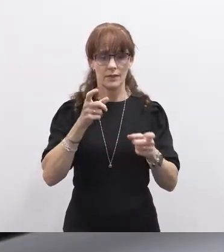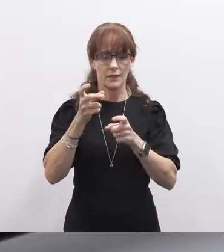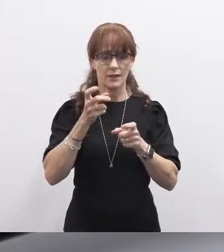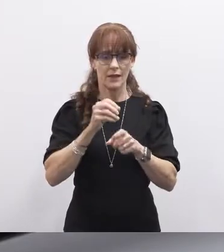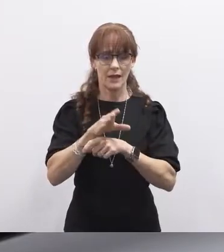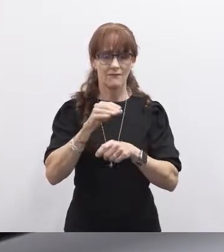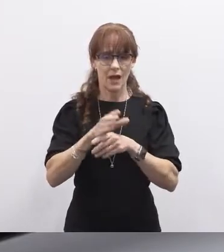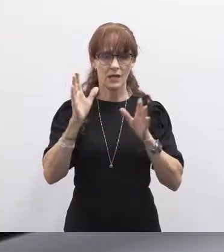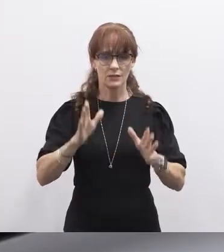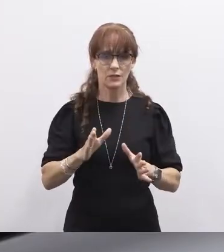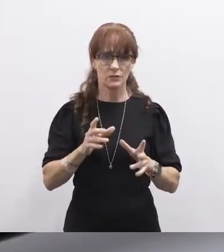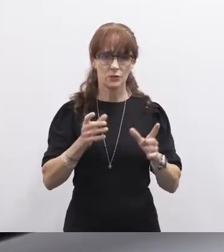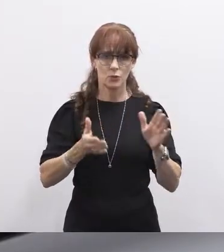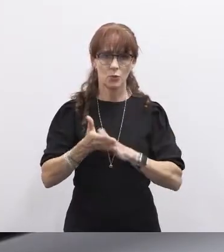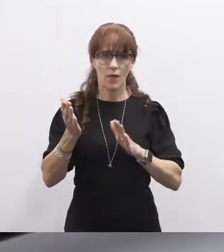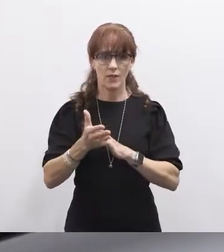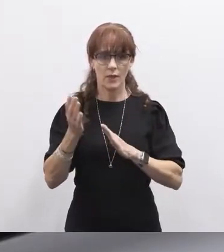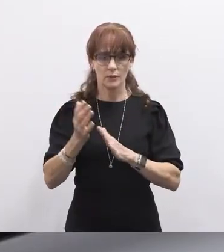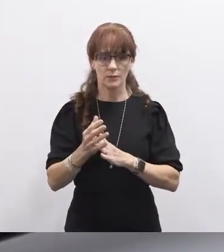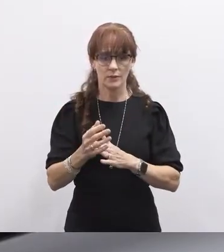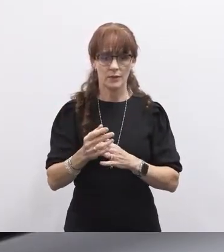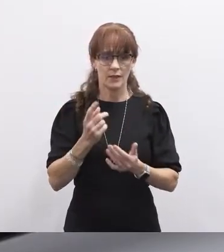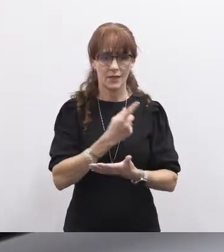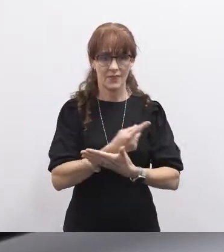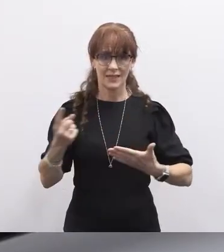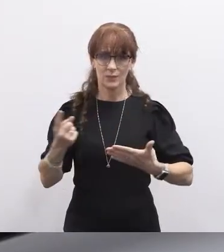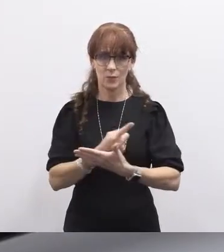carreras, especialmente los consejeros